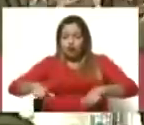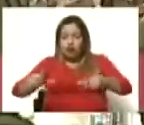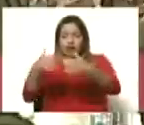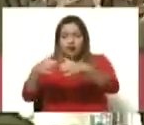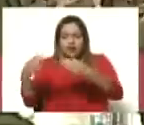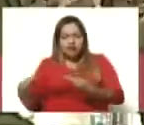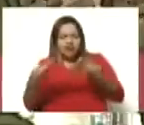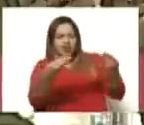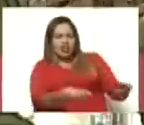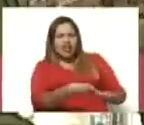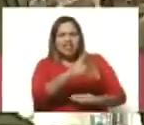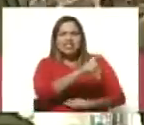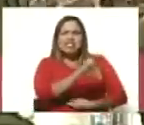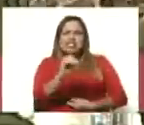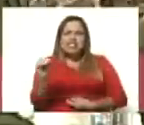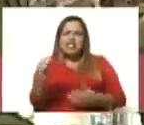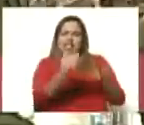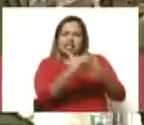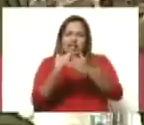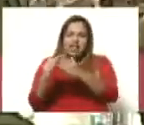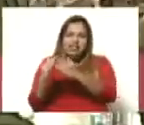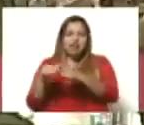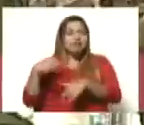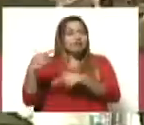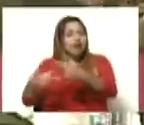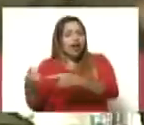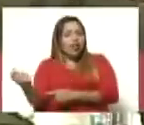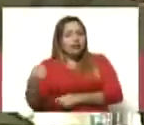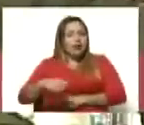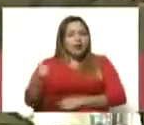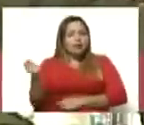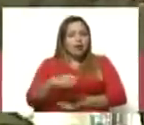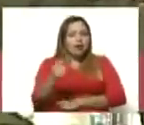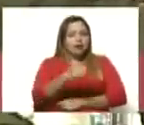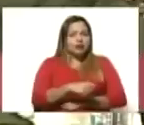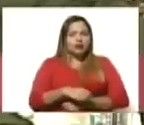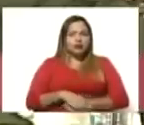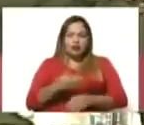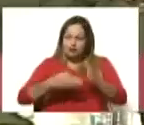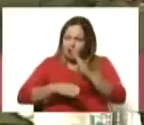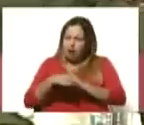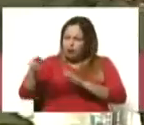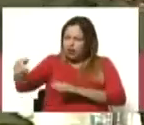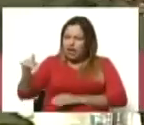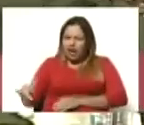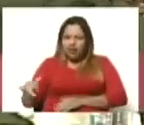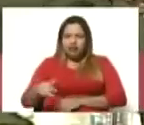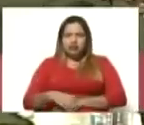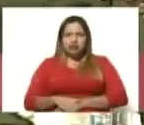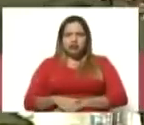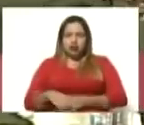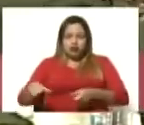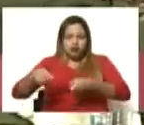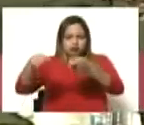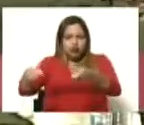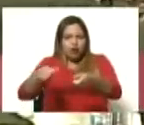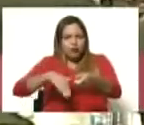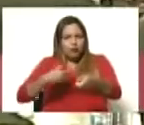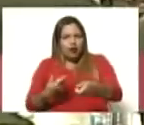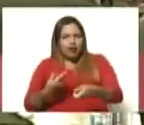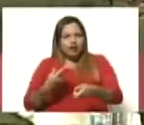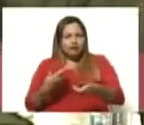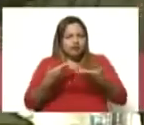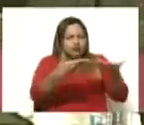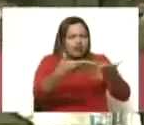entregar 100 casas por mes. Así que ahí vamos, aquí está, ellos tienen los kits, nos pueden entregar 100 kits